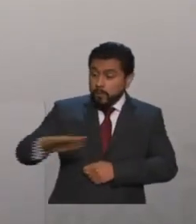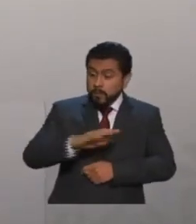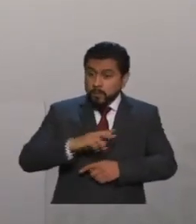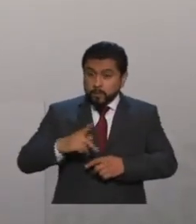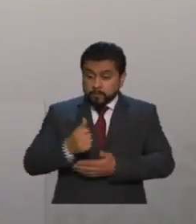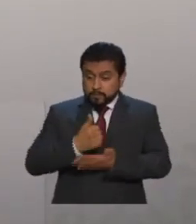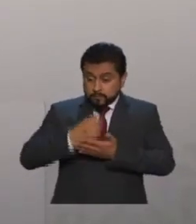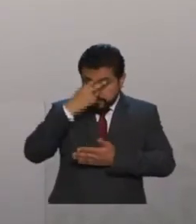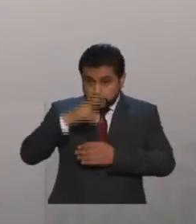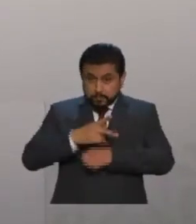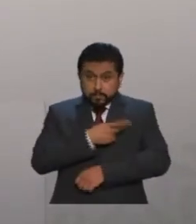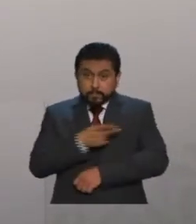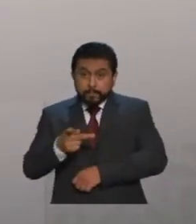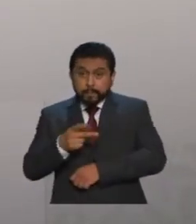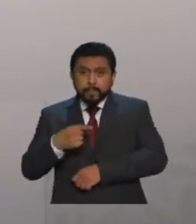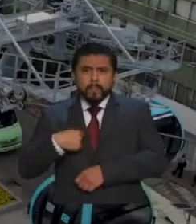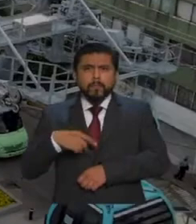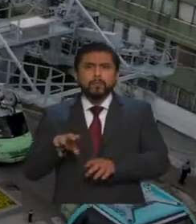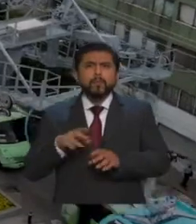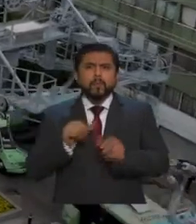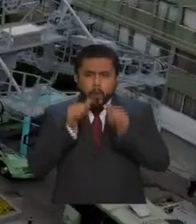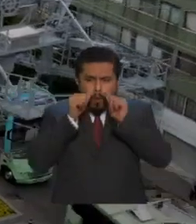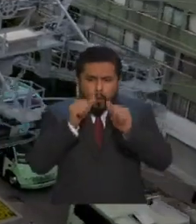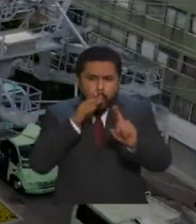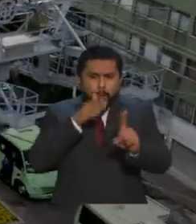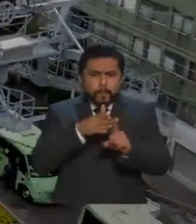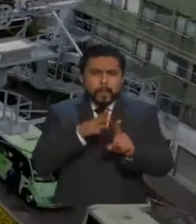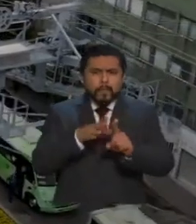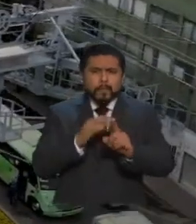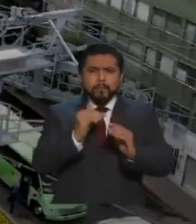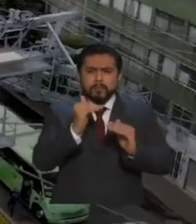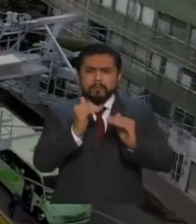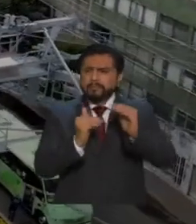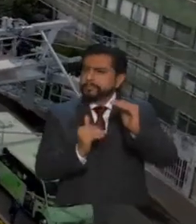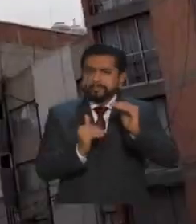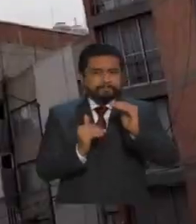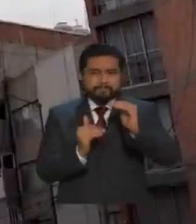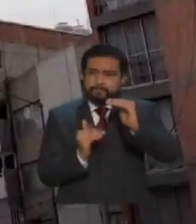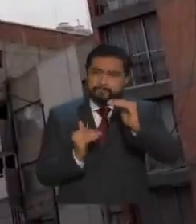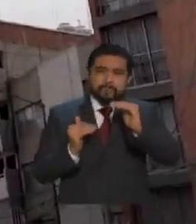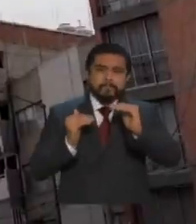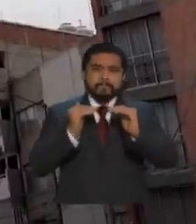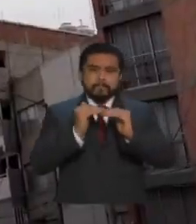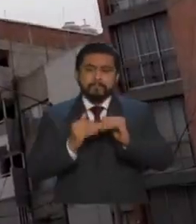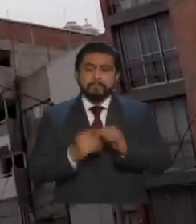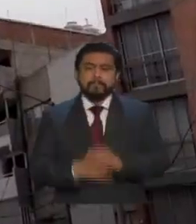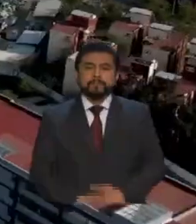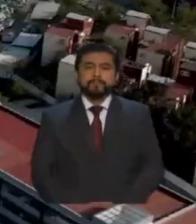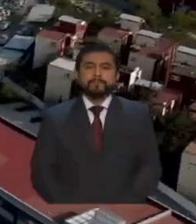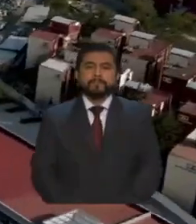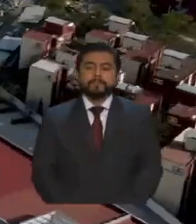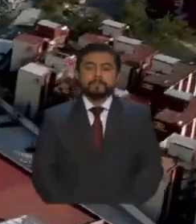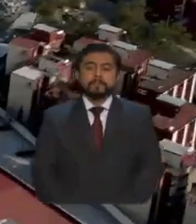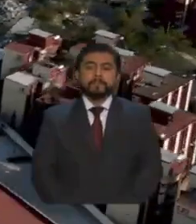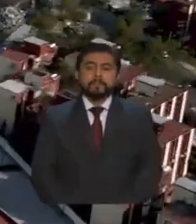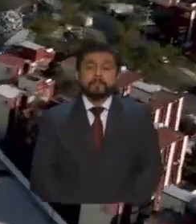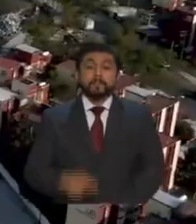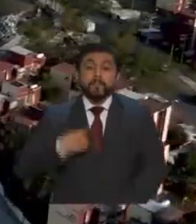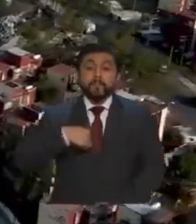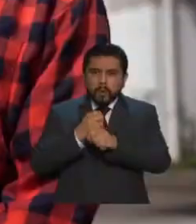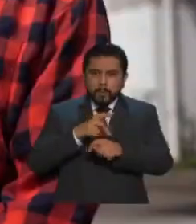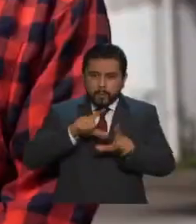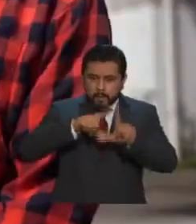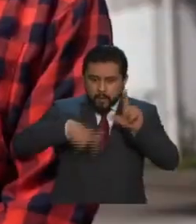ciudad, disminuimos desigualdades, invirtiendo en donde históricamente no se ha invertido. Nos vamos a ahorrar